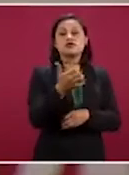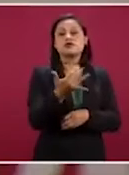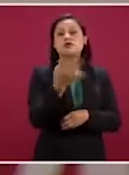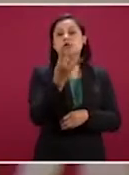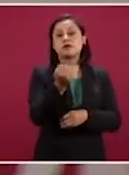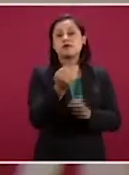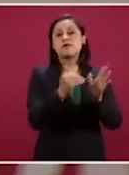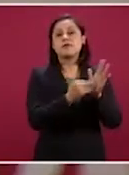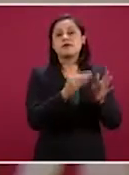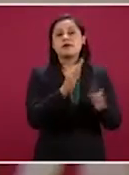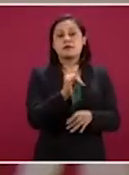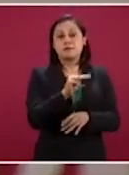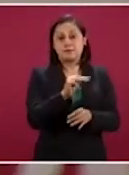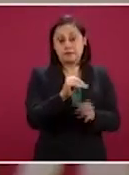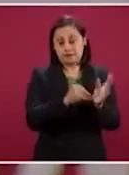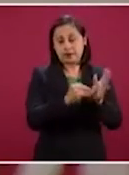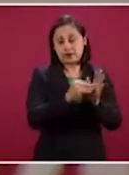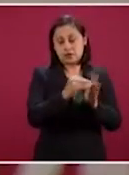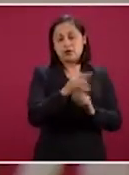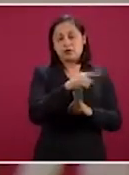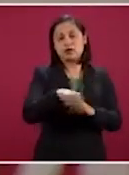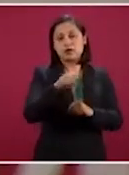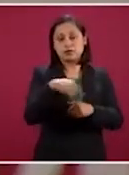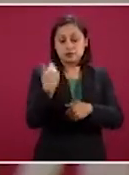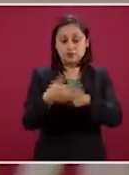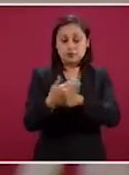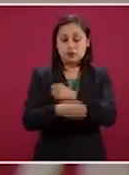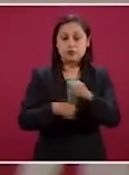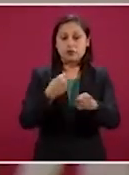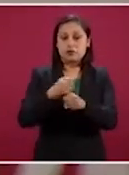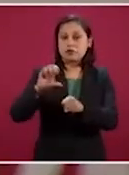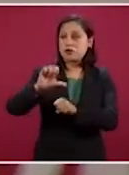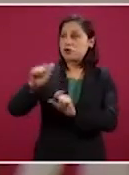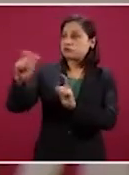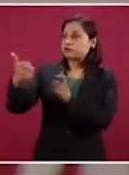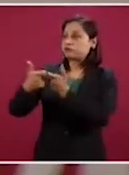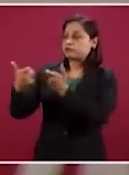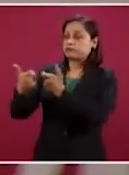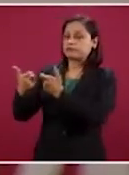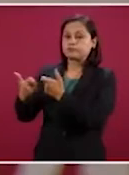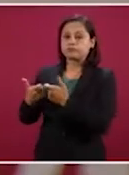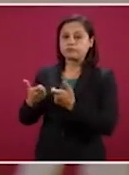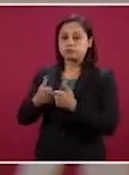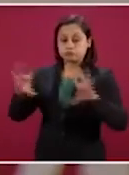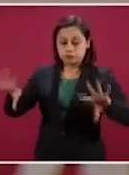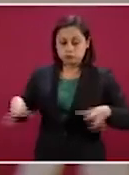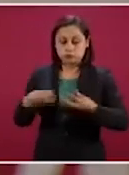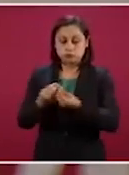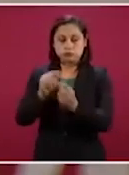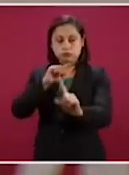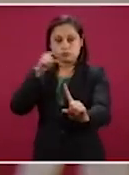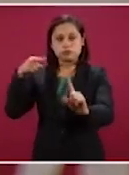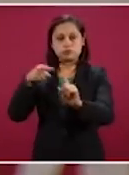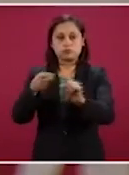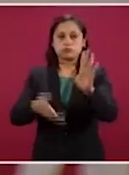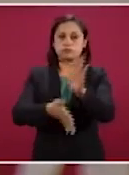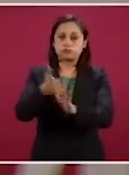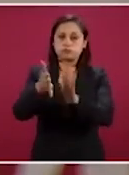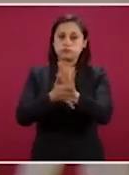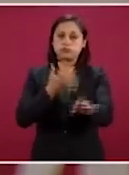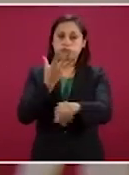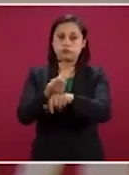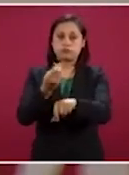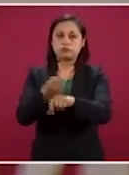los próximos 5 años, sino todos los paquetes de inversión adicional en infraestructura que tiene la iniciativa